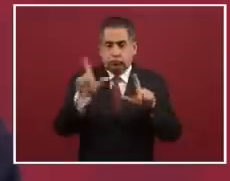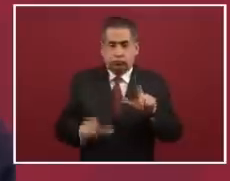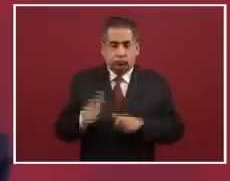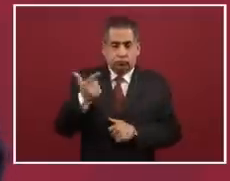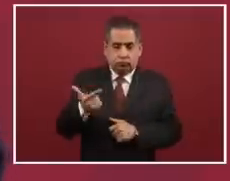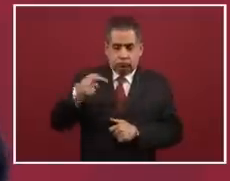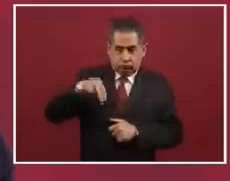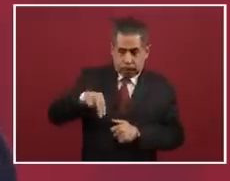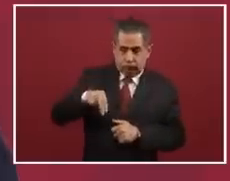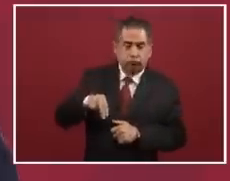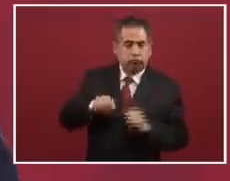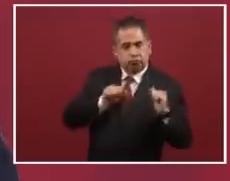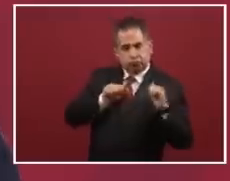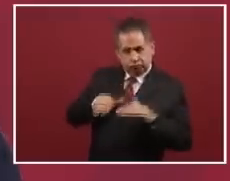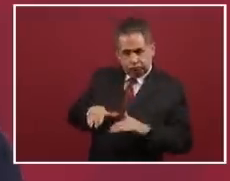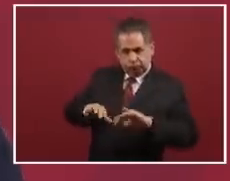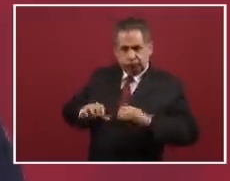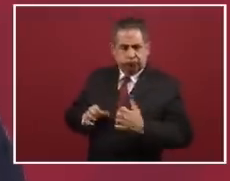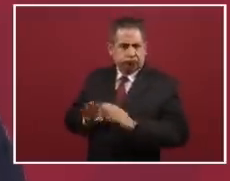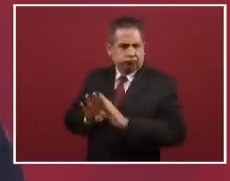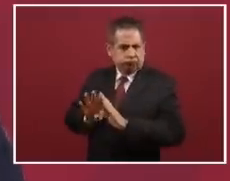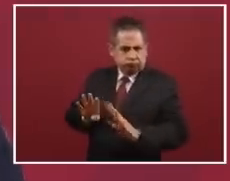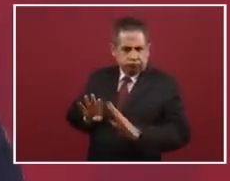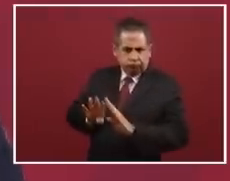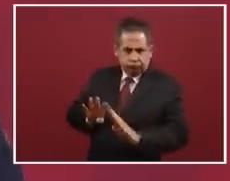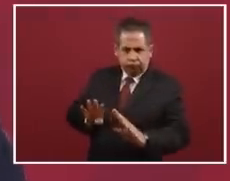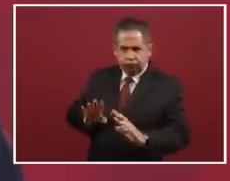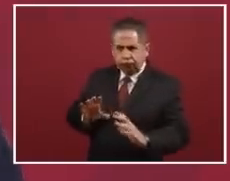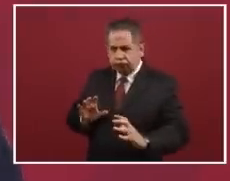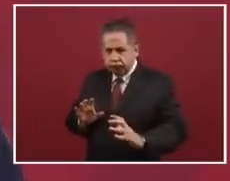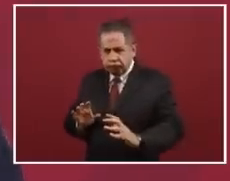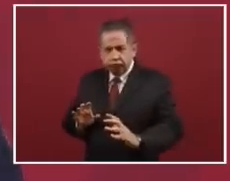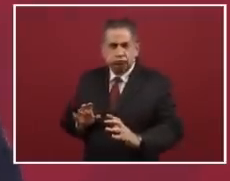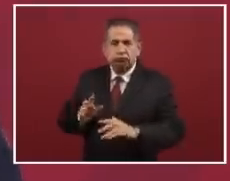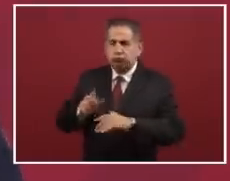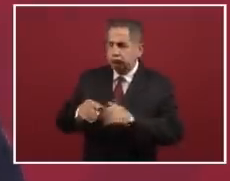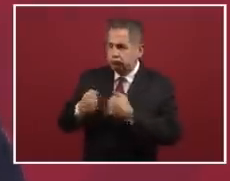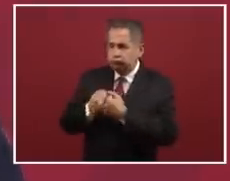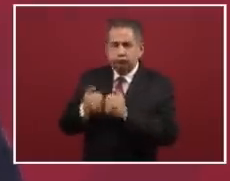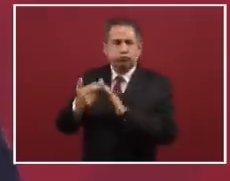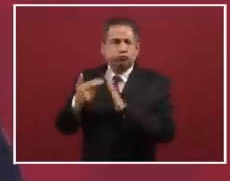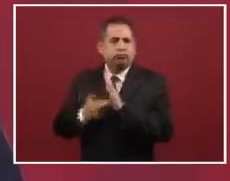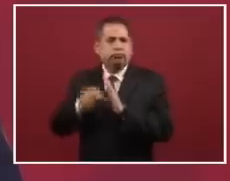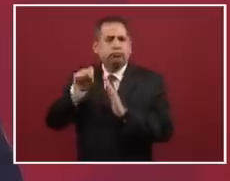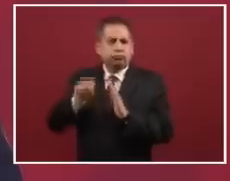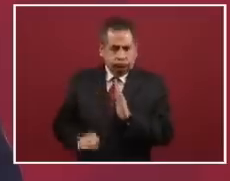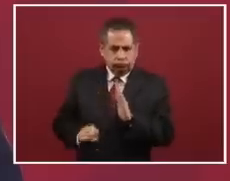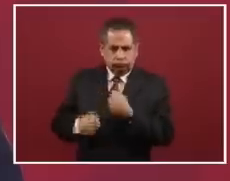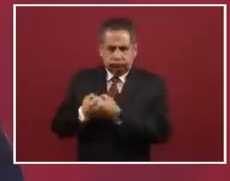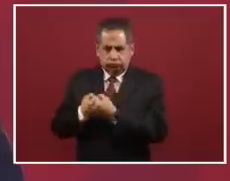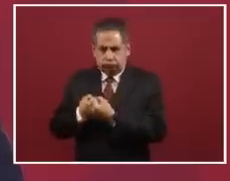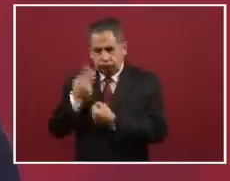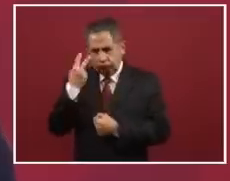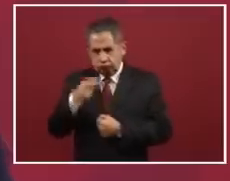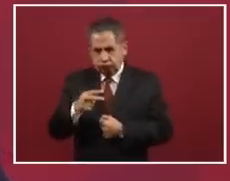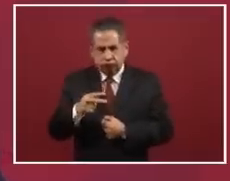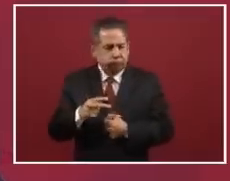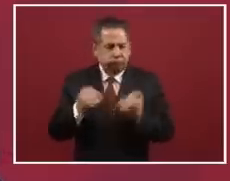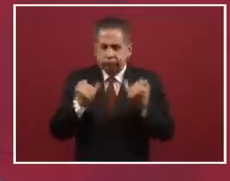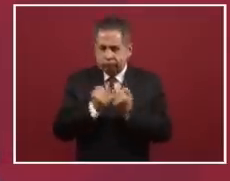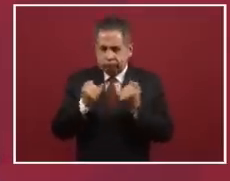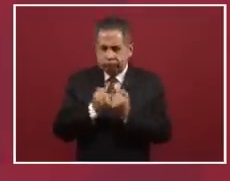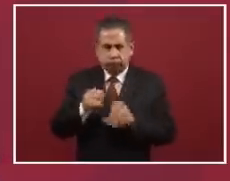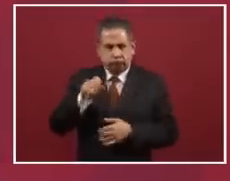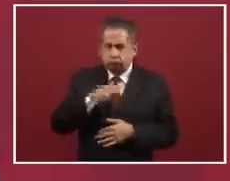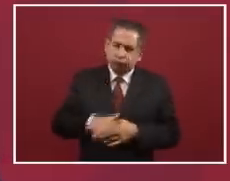una serie de modificaciones respecto a la regulación en torno a la frontera sur. La frontera sur de México, como en general el